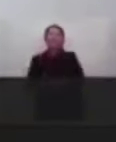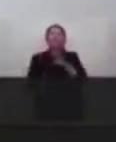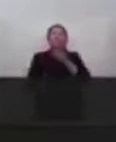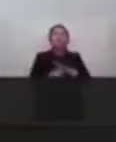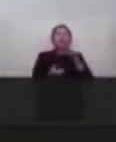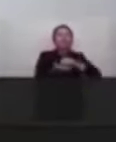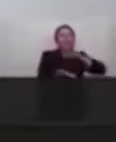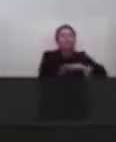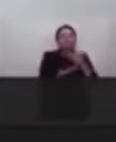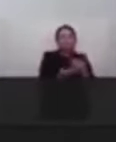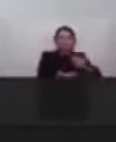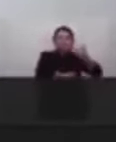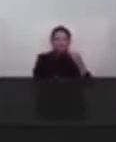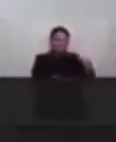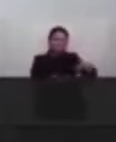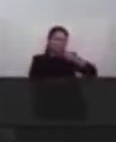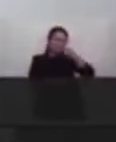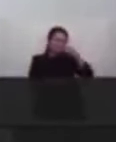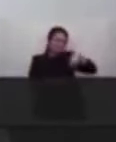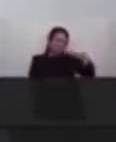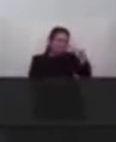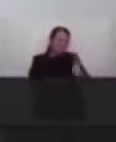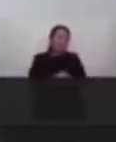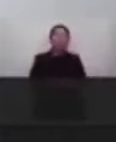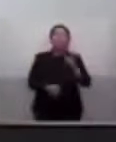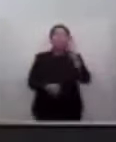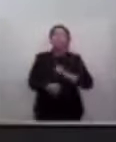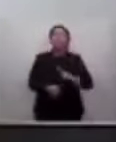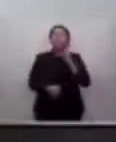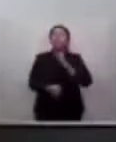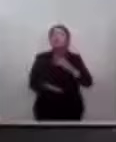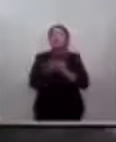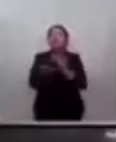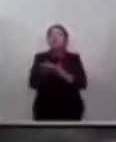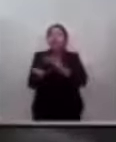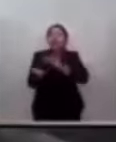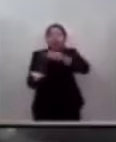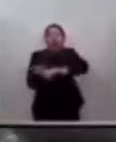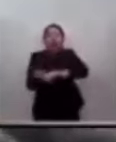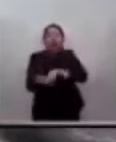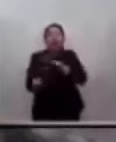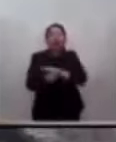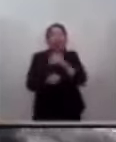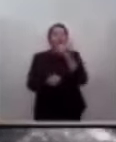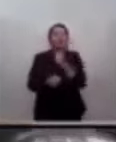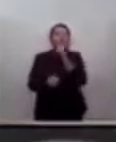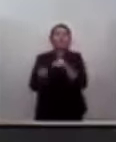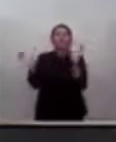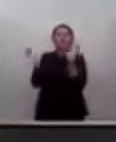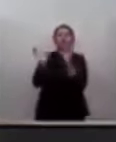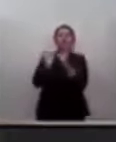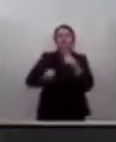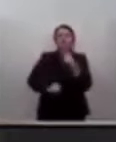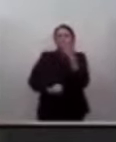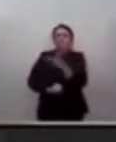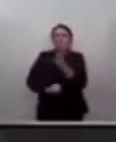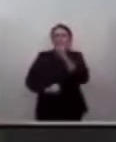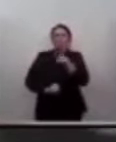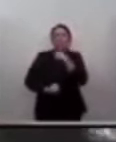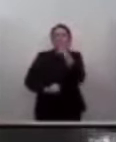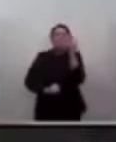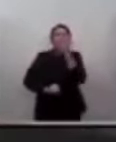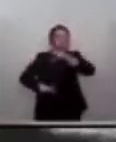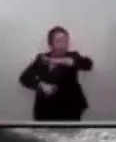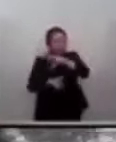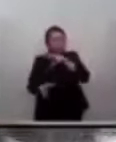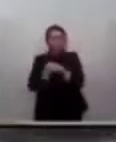mencionó el magistrado en su intervención las pruebas que hay en el expediente e incluso algunas constancias que requerimos durante la instrucción para tener